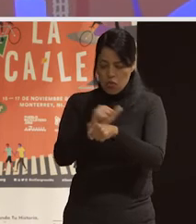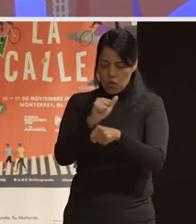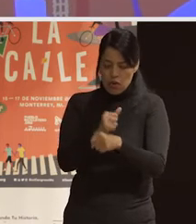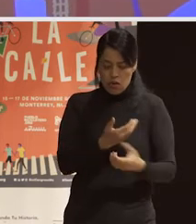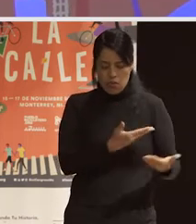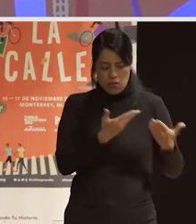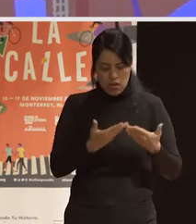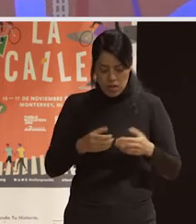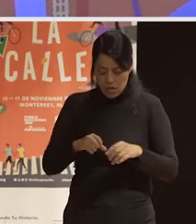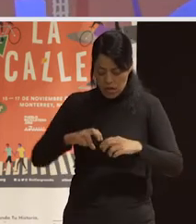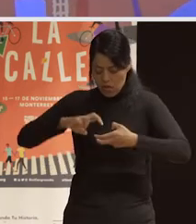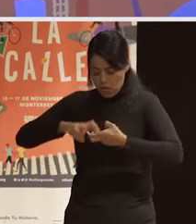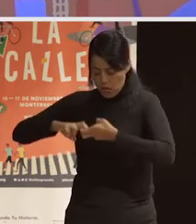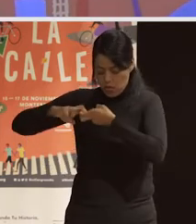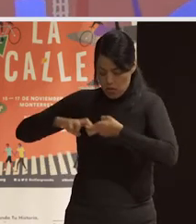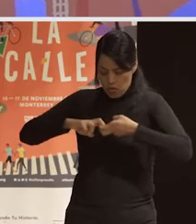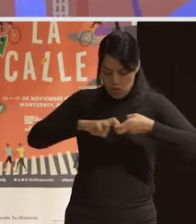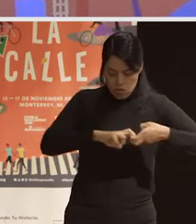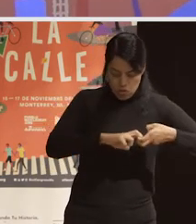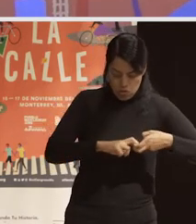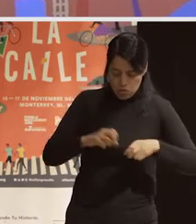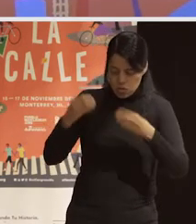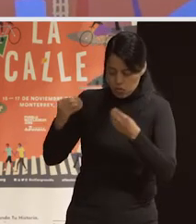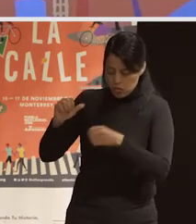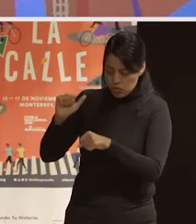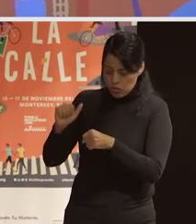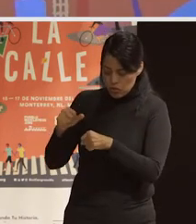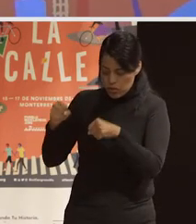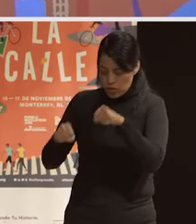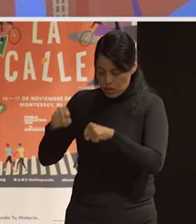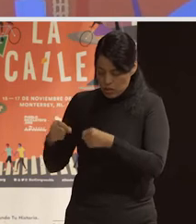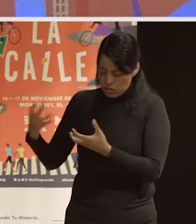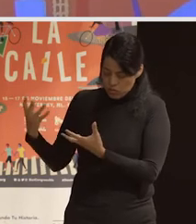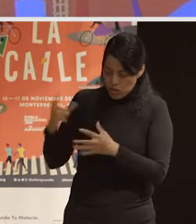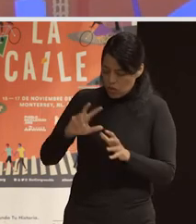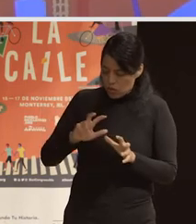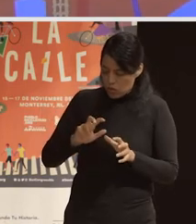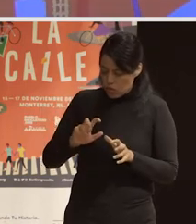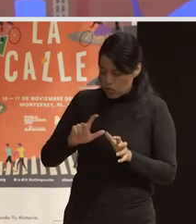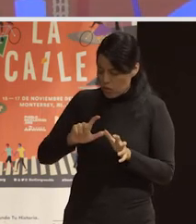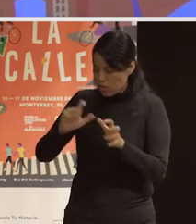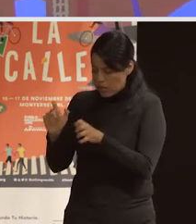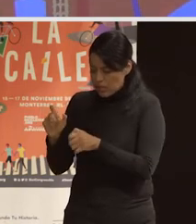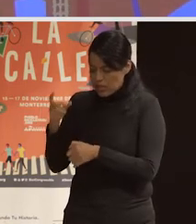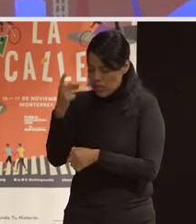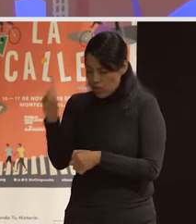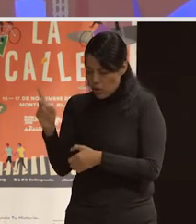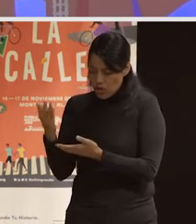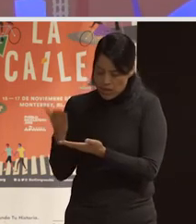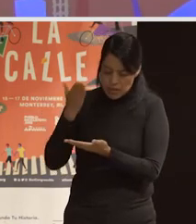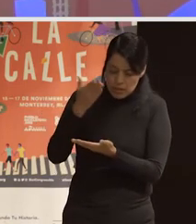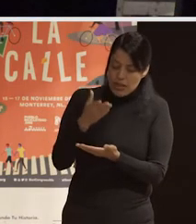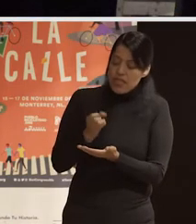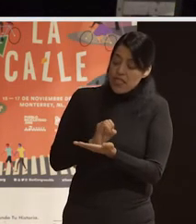y llegaron a la aduana mexicana y que dijeron no son como 700 dólares para pasar los bicis